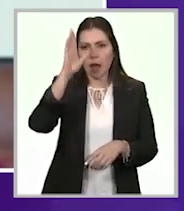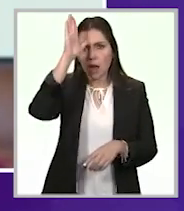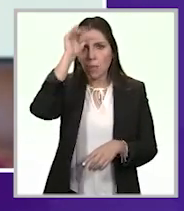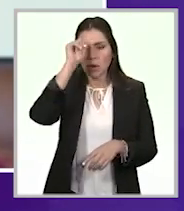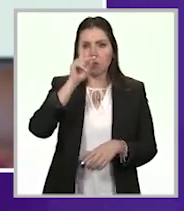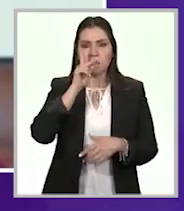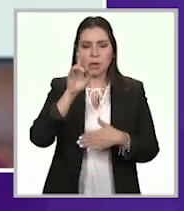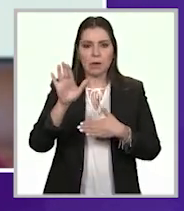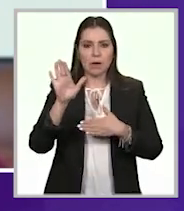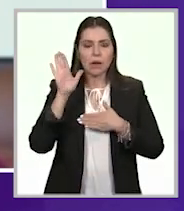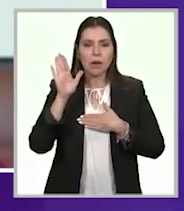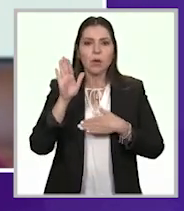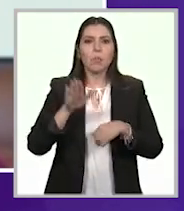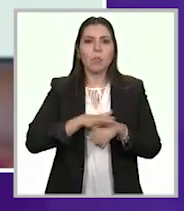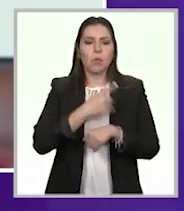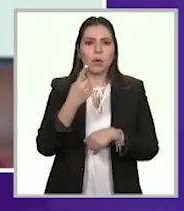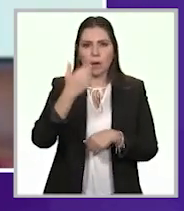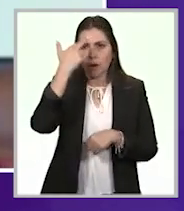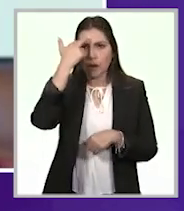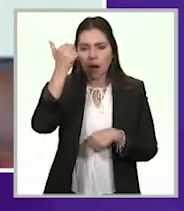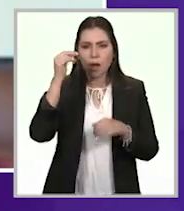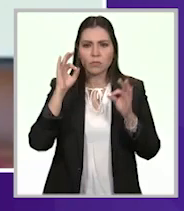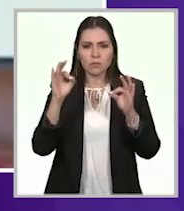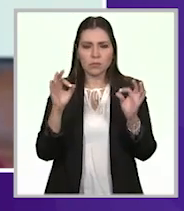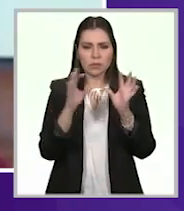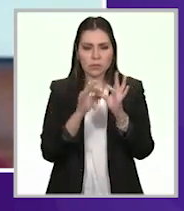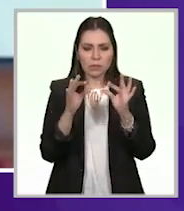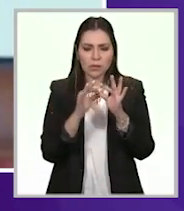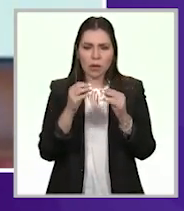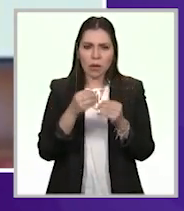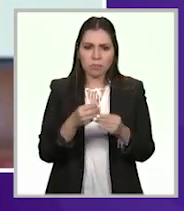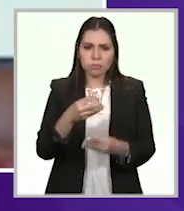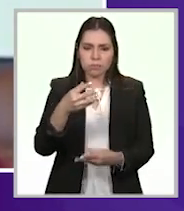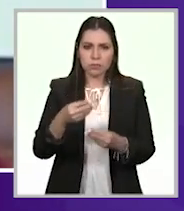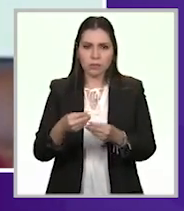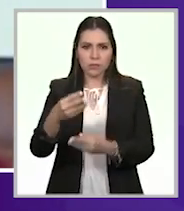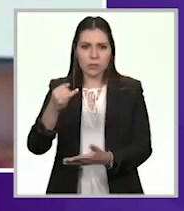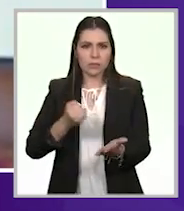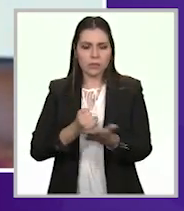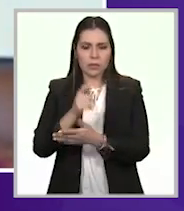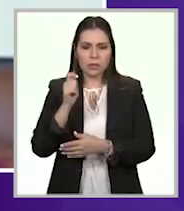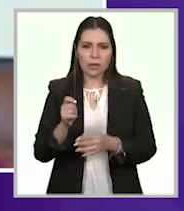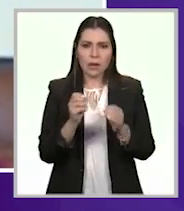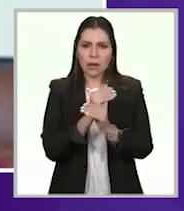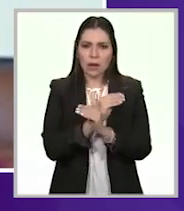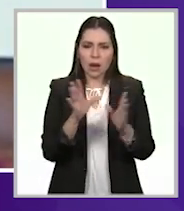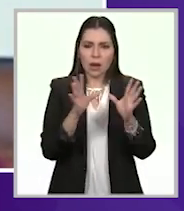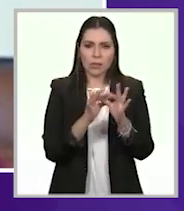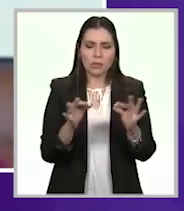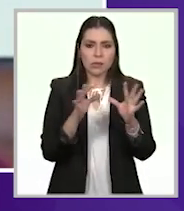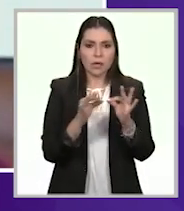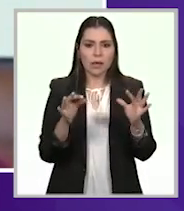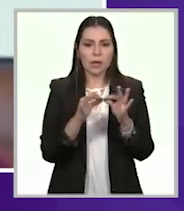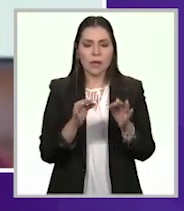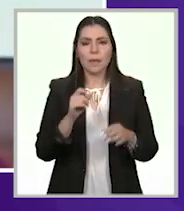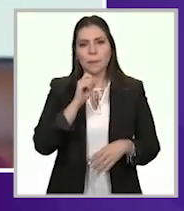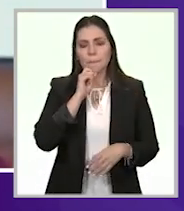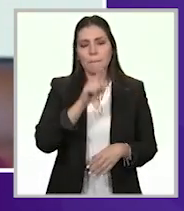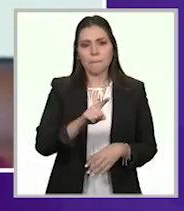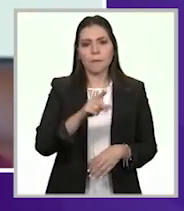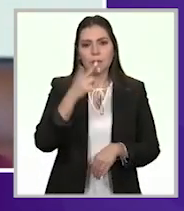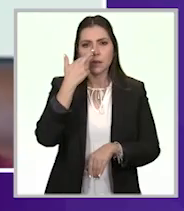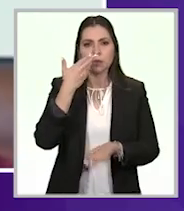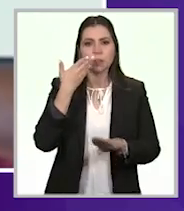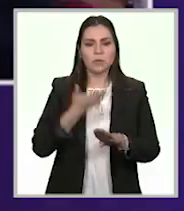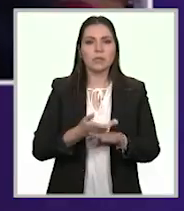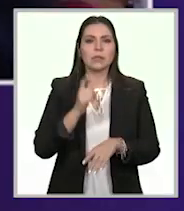también tiene que haber un compromiso argumentativo, como decíamos, sentencias muy bien fundamentadas, pero también